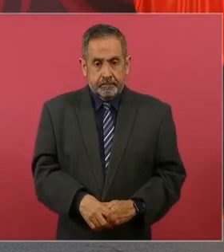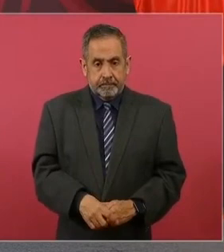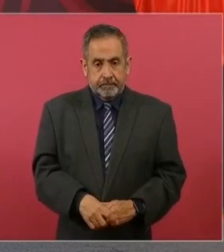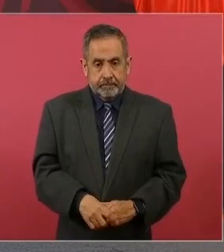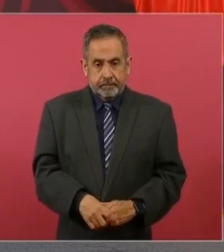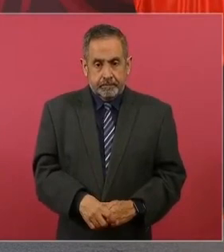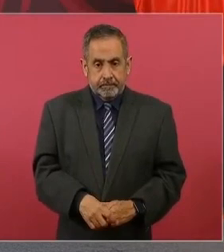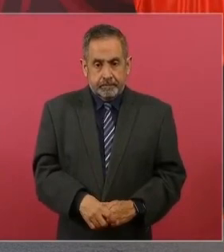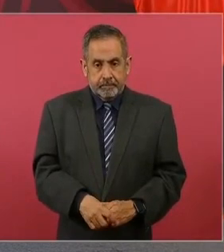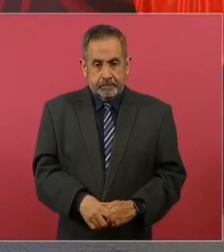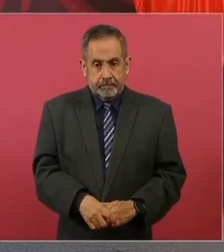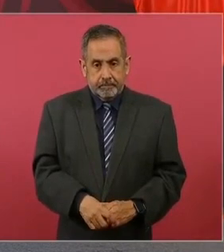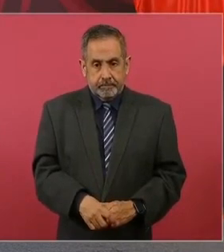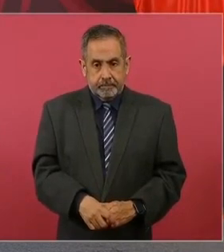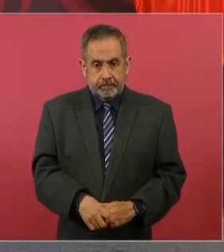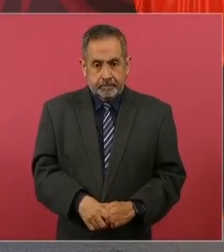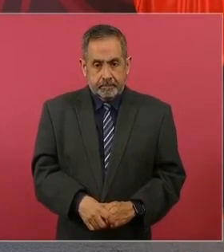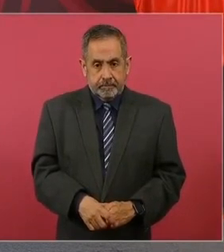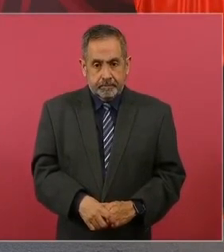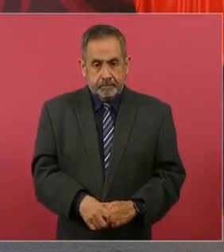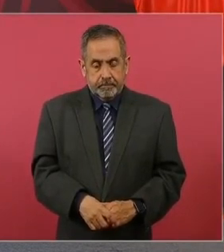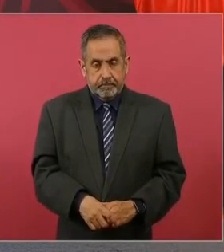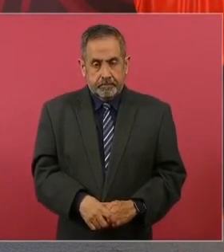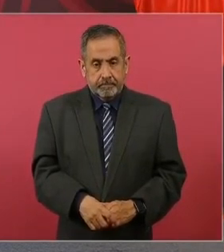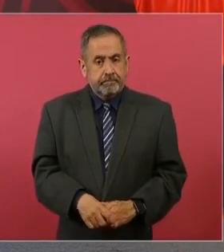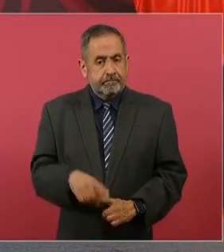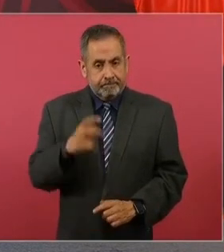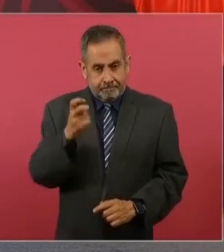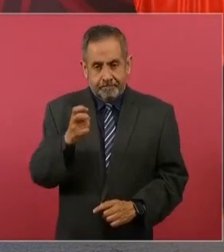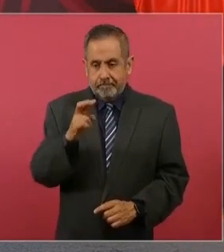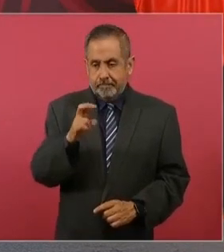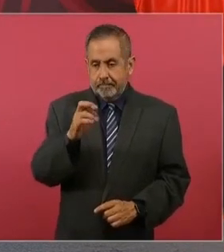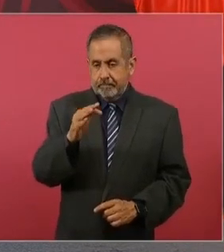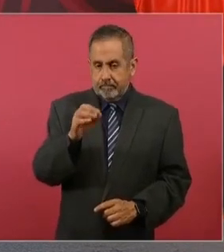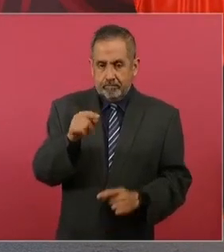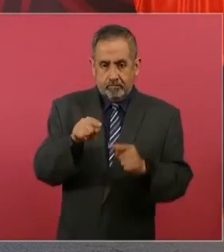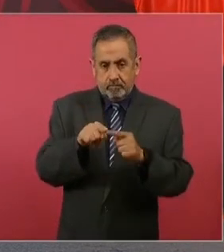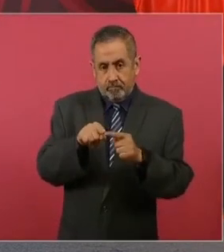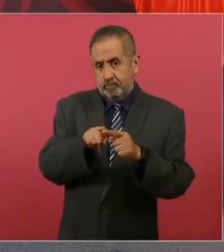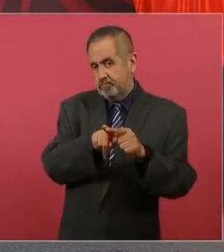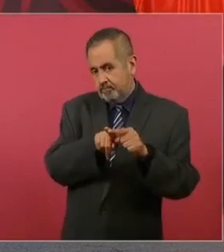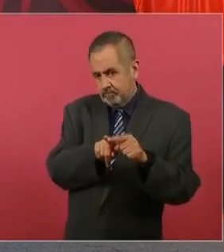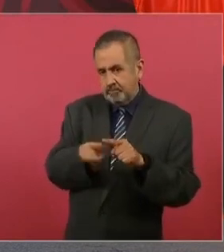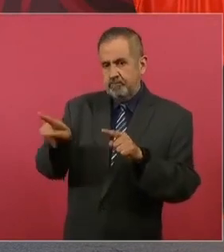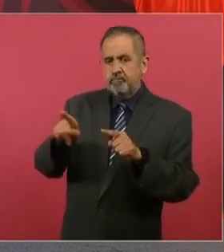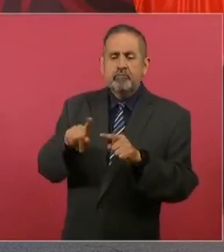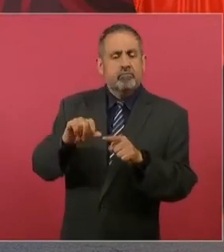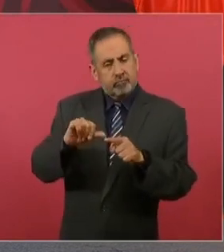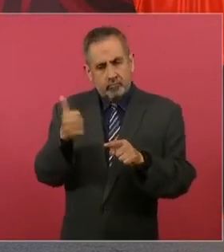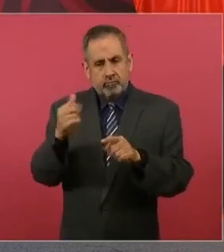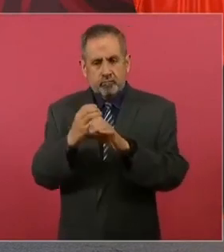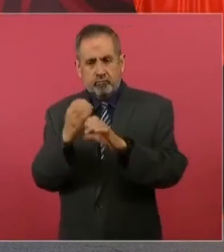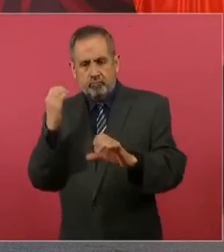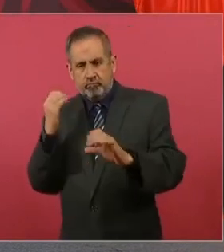Por aquí, así. Aquí está Reforma. Y aquí ya viene otro